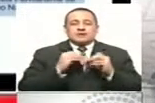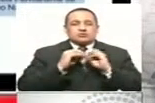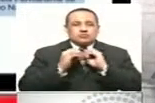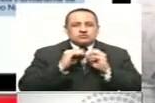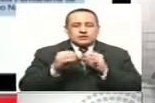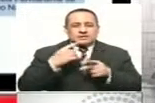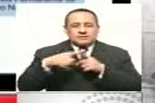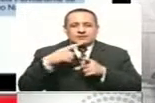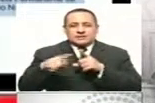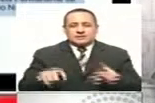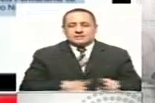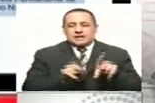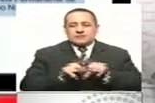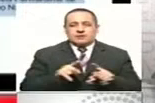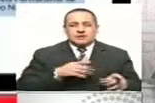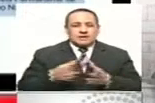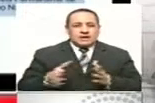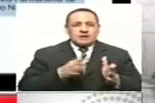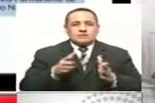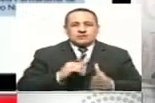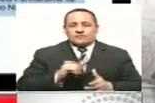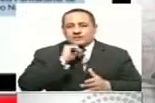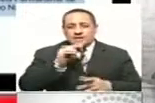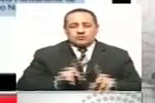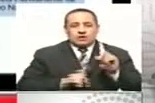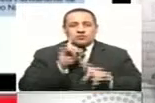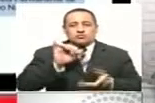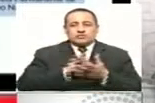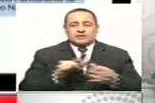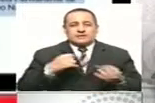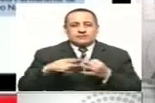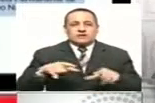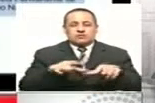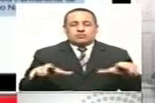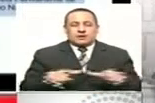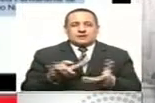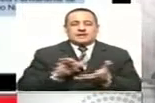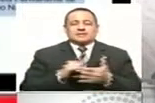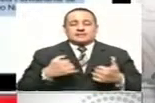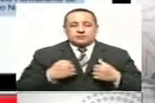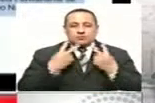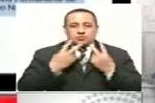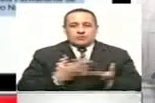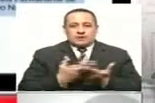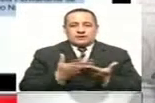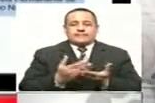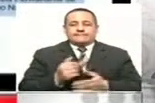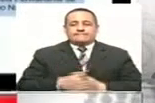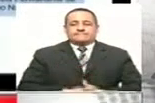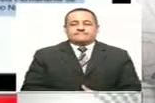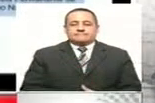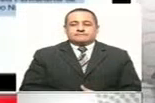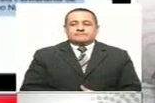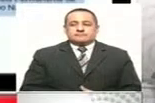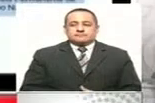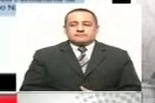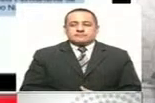cómo también la situación ha impactado y cómo están los sectores que tenemos que apoyar.